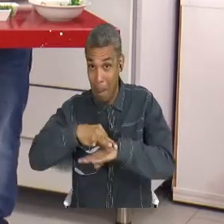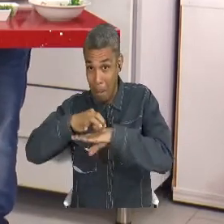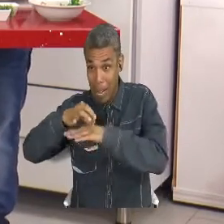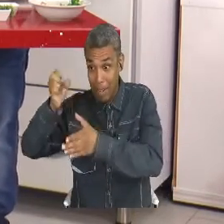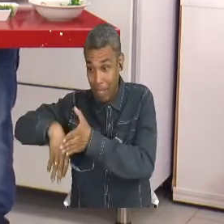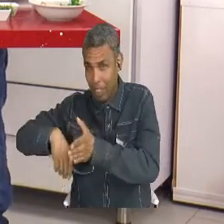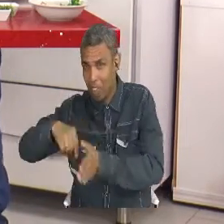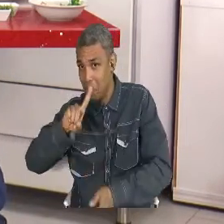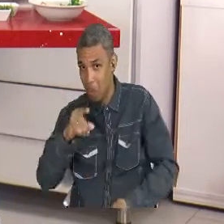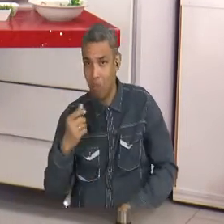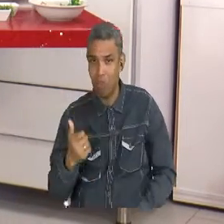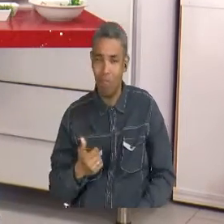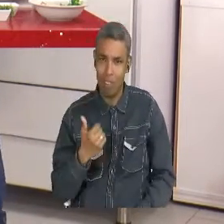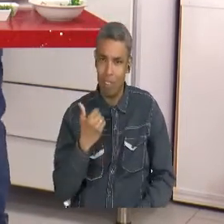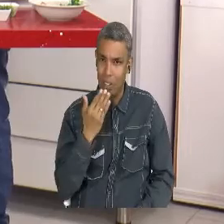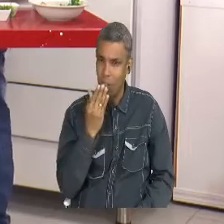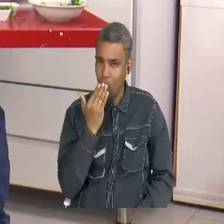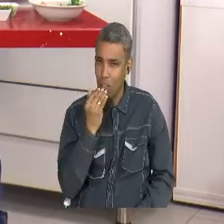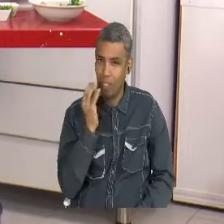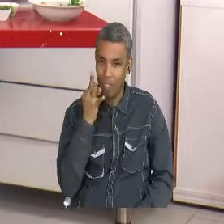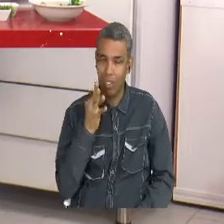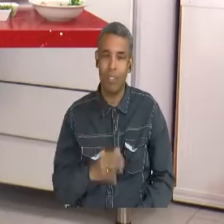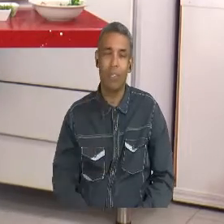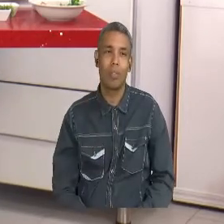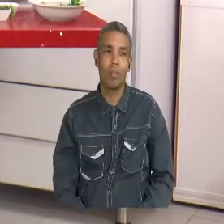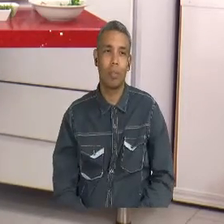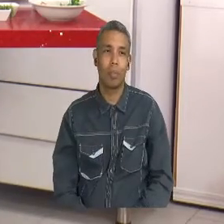ensamblo el otro. El comensal que no ensambla no come, Víctor. Pues.